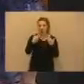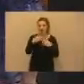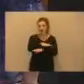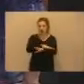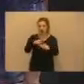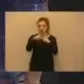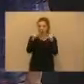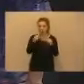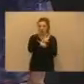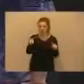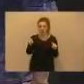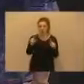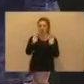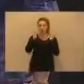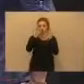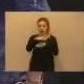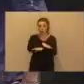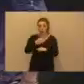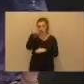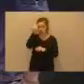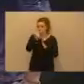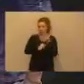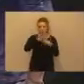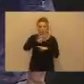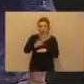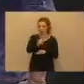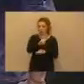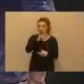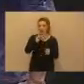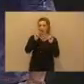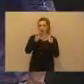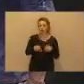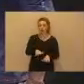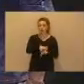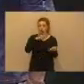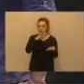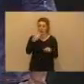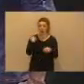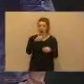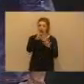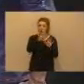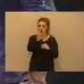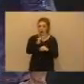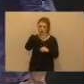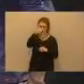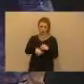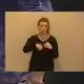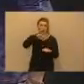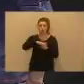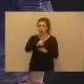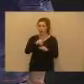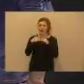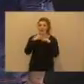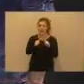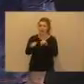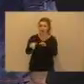parte tampoco del Consejo de Gobierno. Creemos que no se cumplen en la mayoría de estos casos, llevan incumpliéndose desde hace 8 años, ni los principios de igualdad ni de